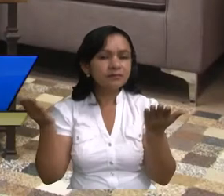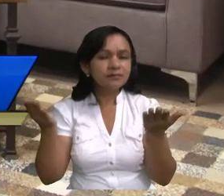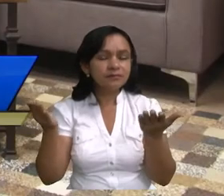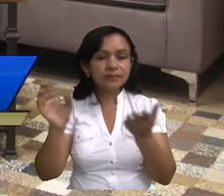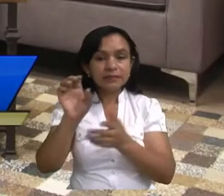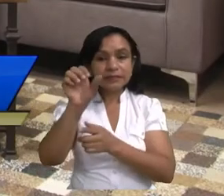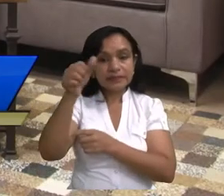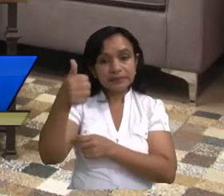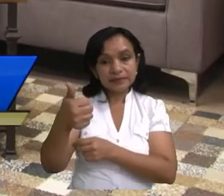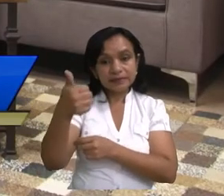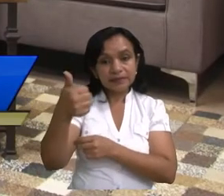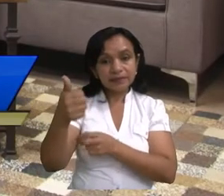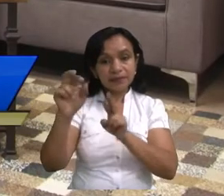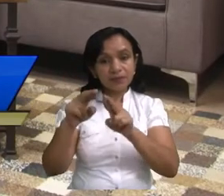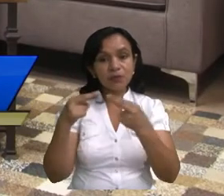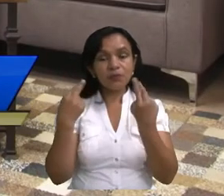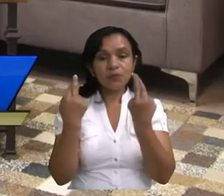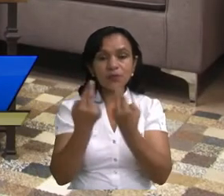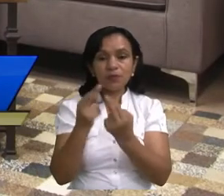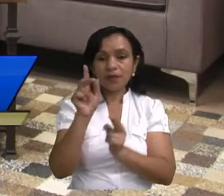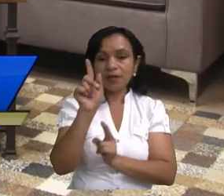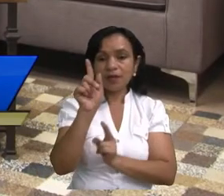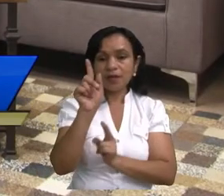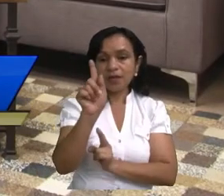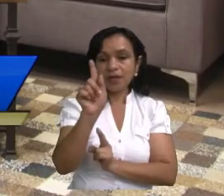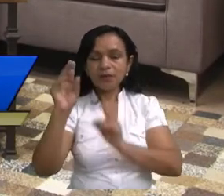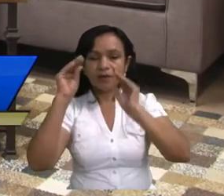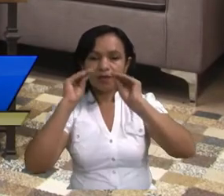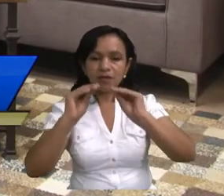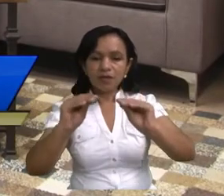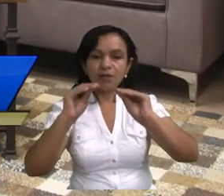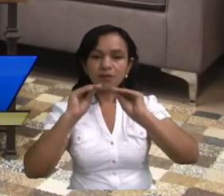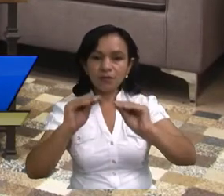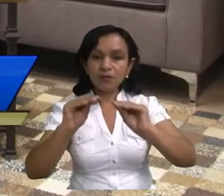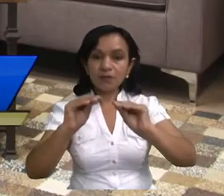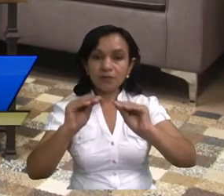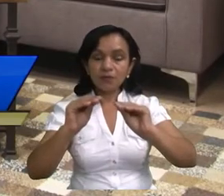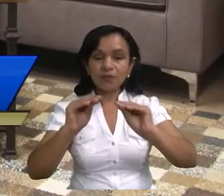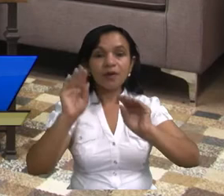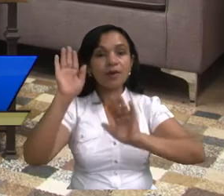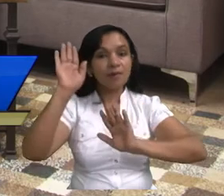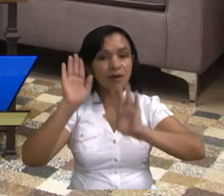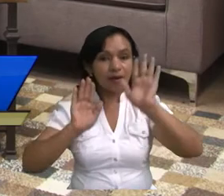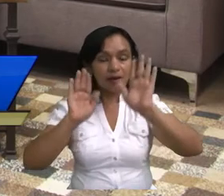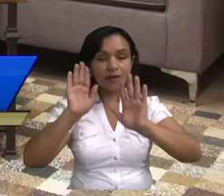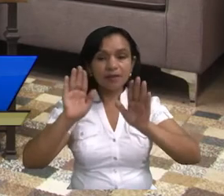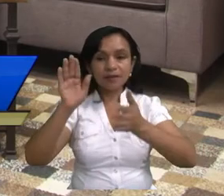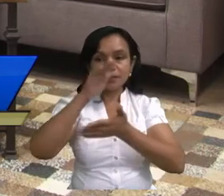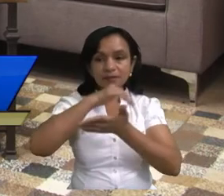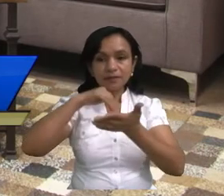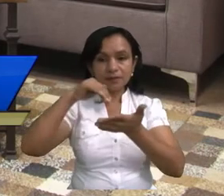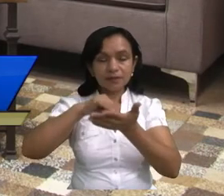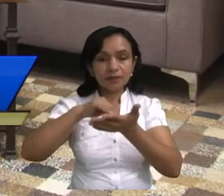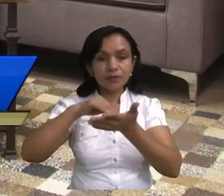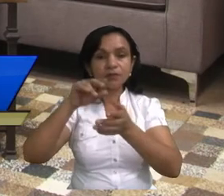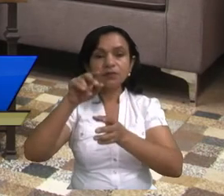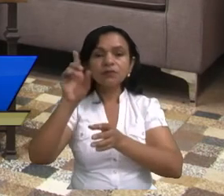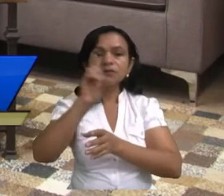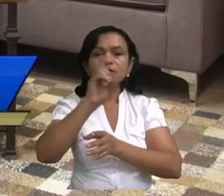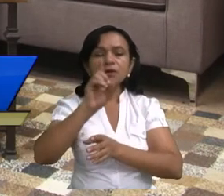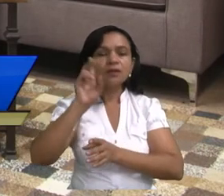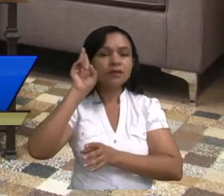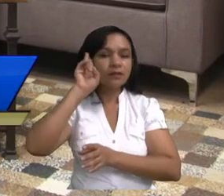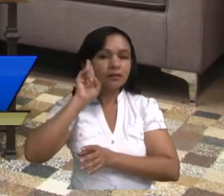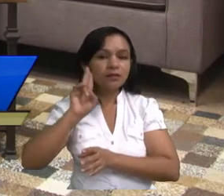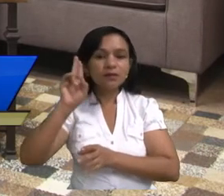sexto encuentro de la televisión educativa y tecnología. Okay. Ahí vamos a participar, la sede va a ser la UNAM Managua.